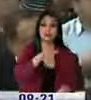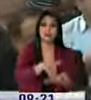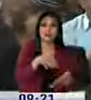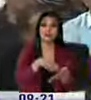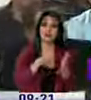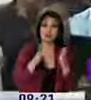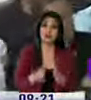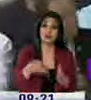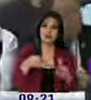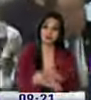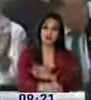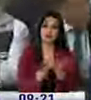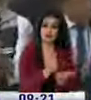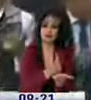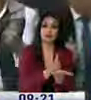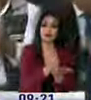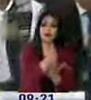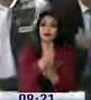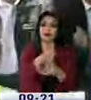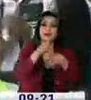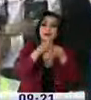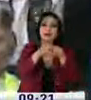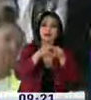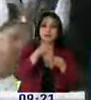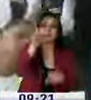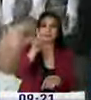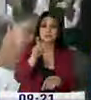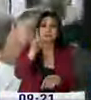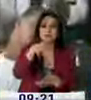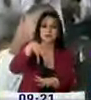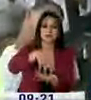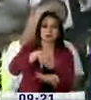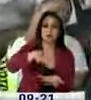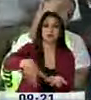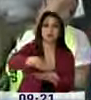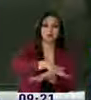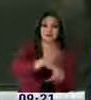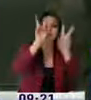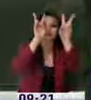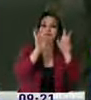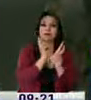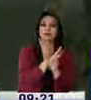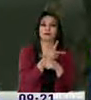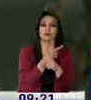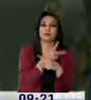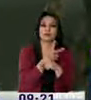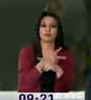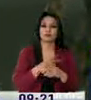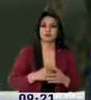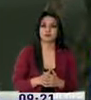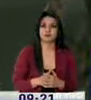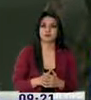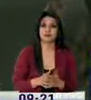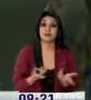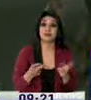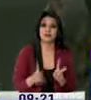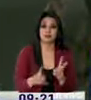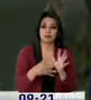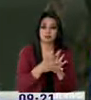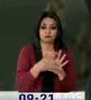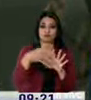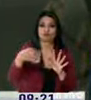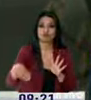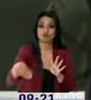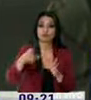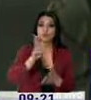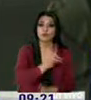5.000 estudiantes con carreras acordes a las necesidades del sector productivo. Pero además, potenciaremos la extensión de la